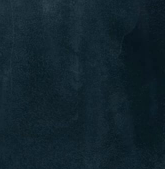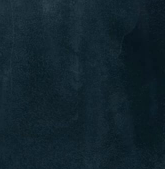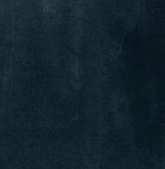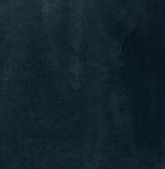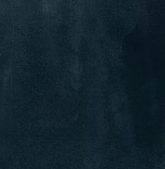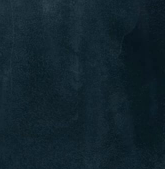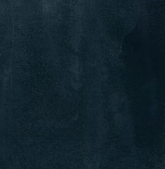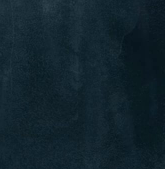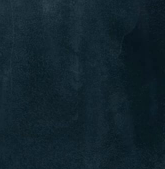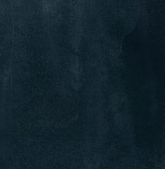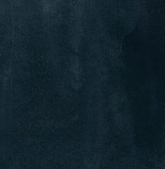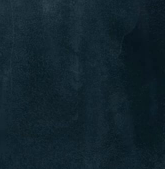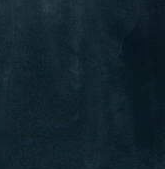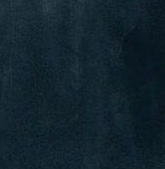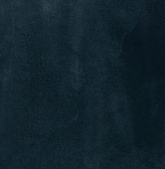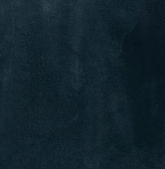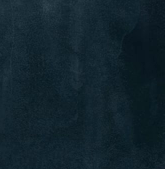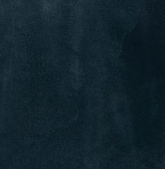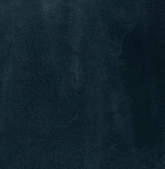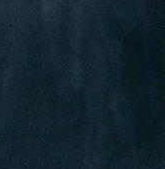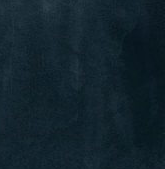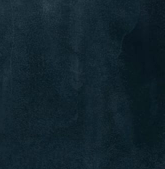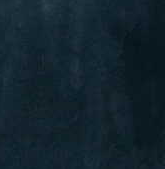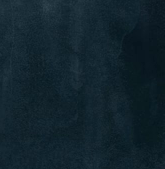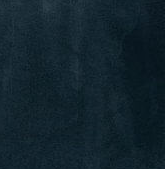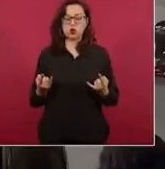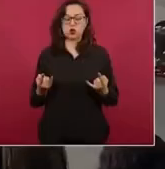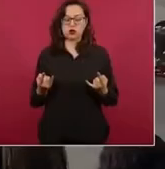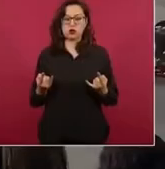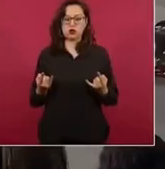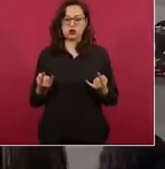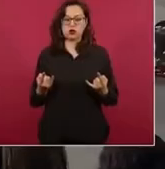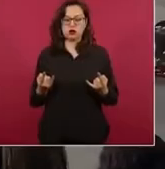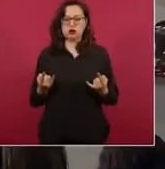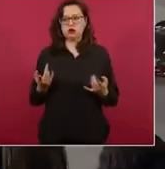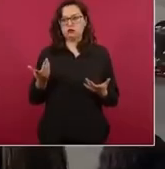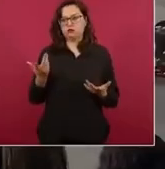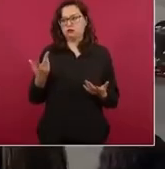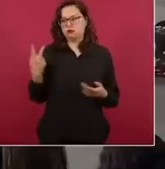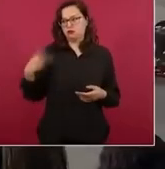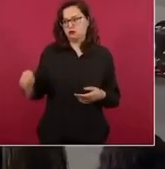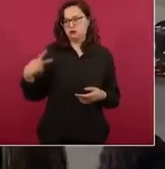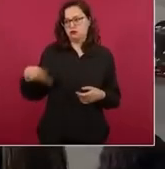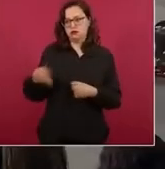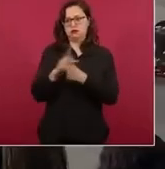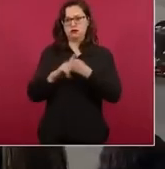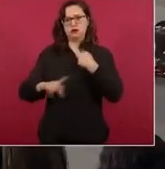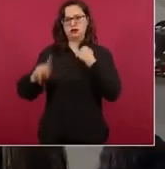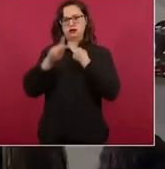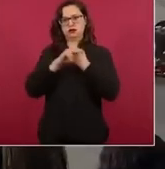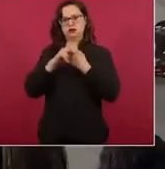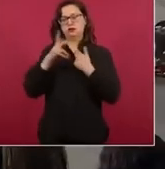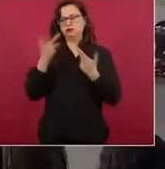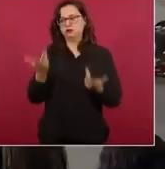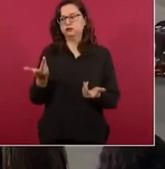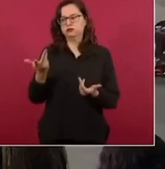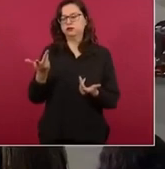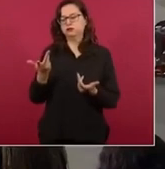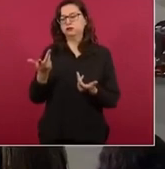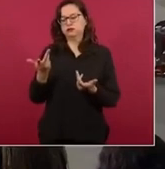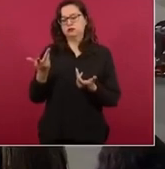ese cuento de no intervenir en la política de otros países Ahí está su apoyo por ejemplo a la Dictadura cubana quiero